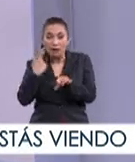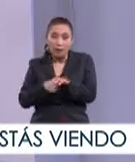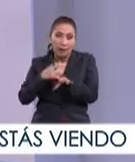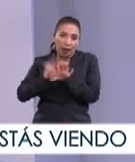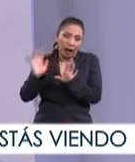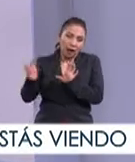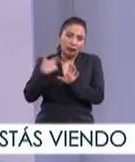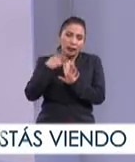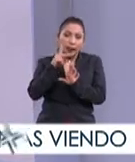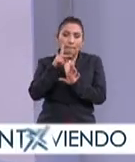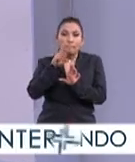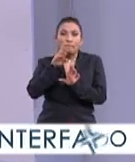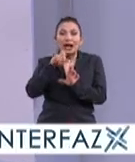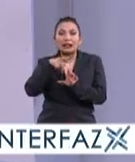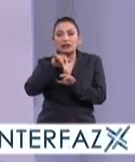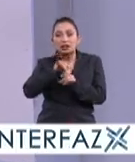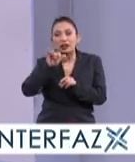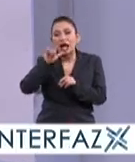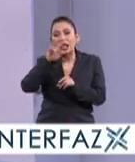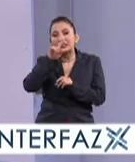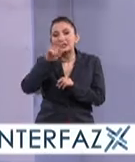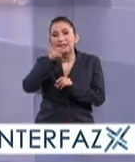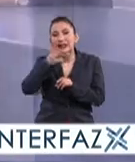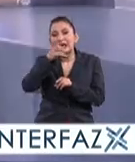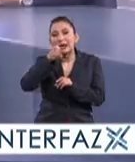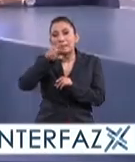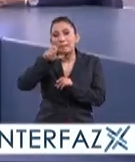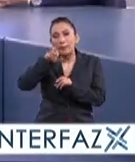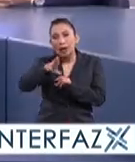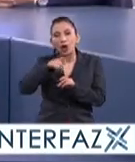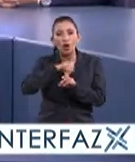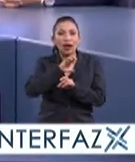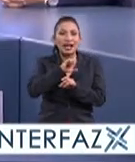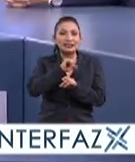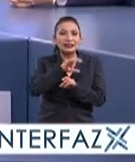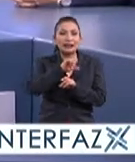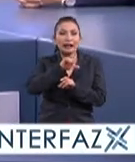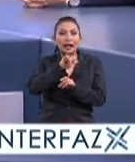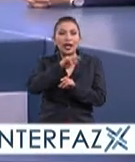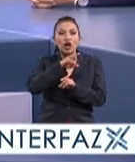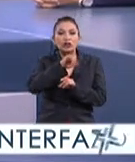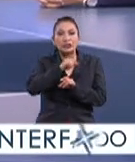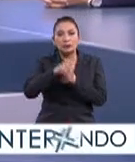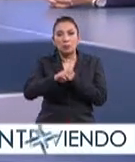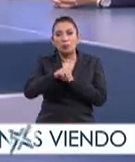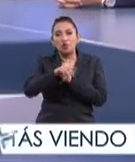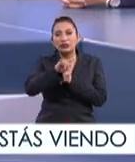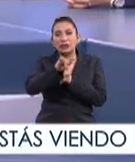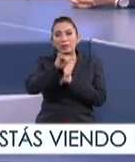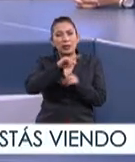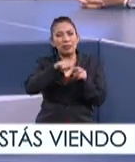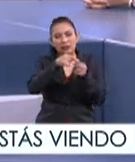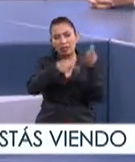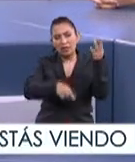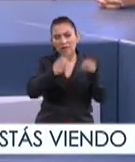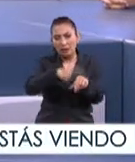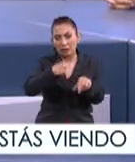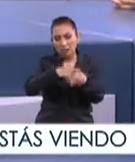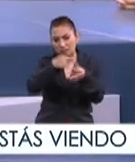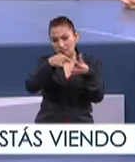más conocidas, Parkinson, Alzheimer o, esclerosis múltiple. Tenemos varias enfermedades,